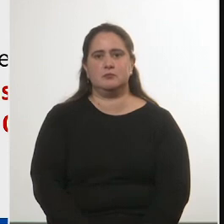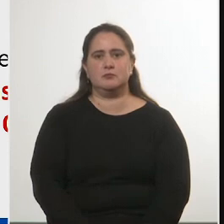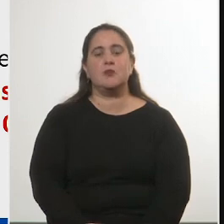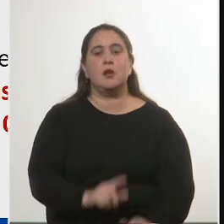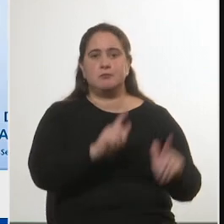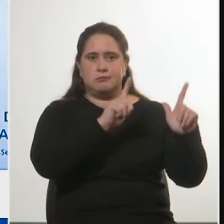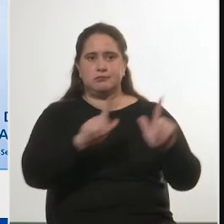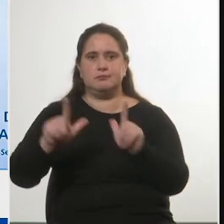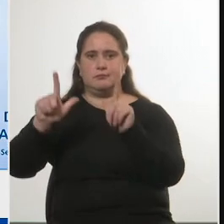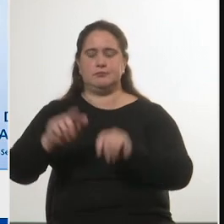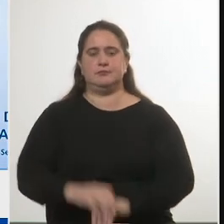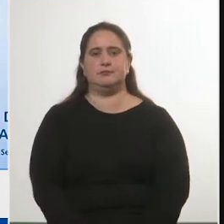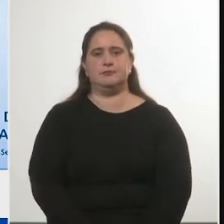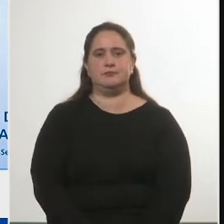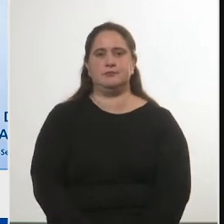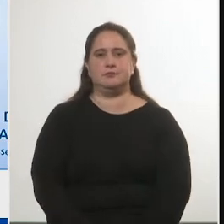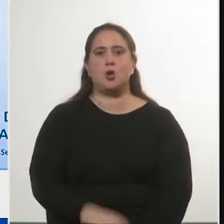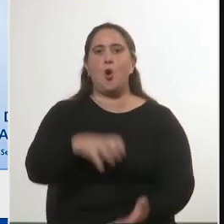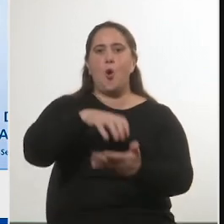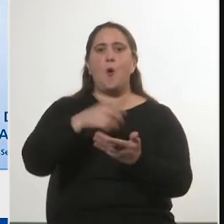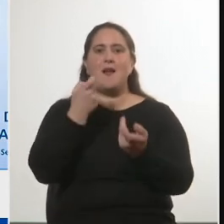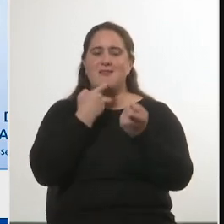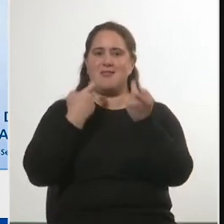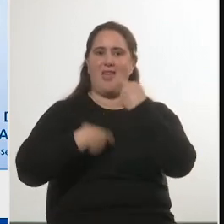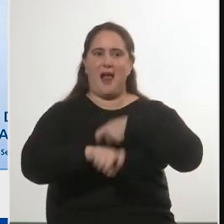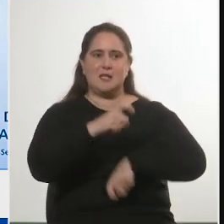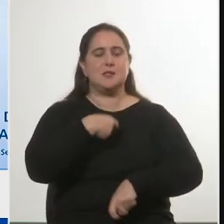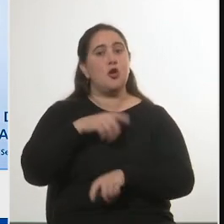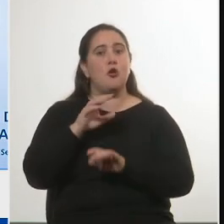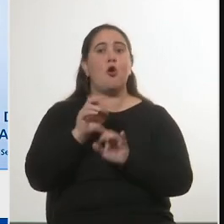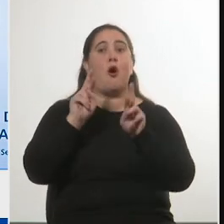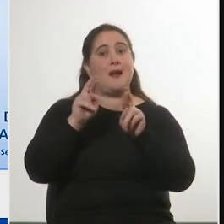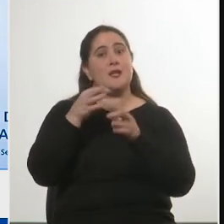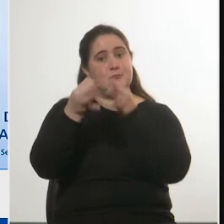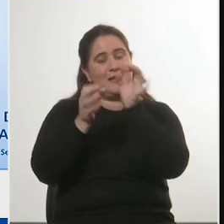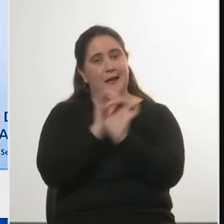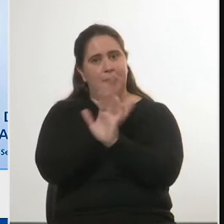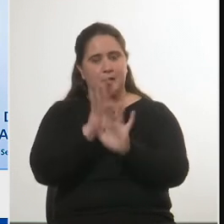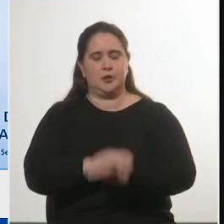Nueva diapositiva. Centros de diálisis. Espero haya sido clara.